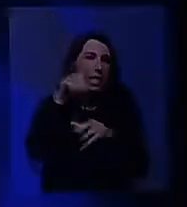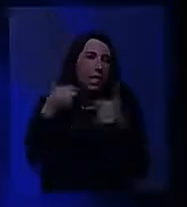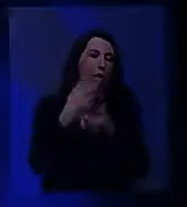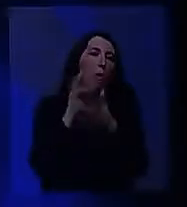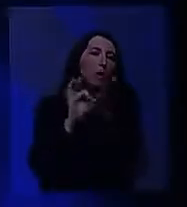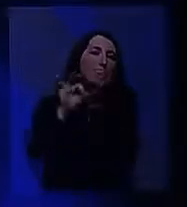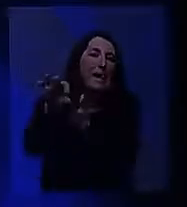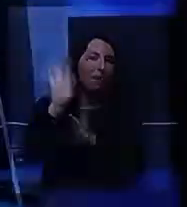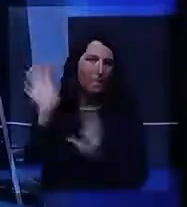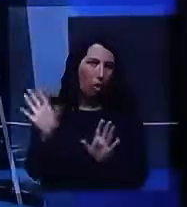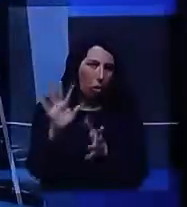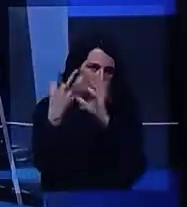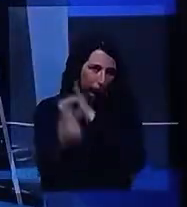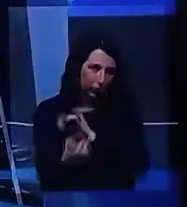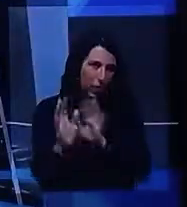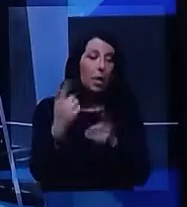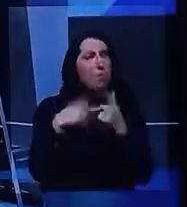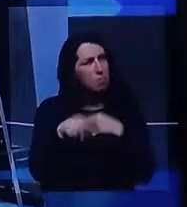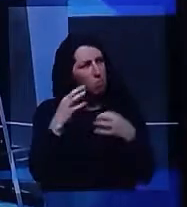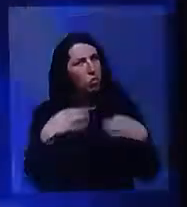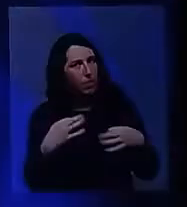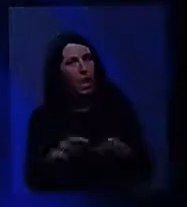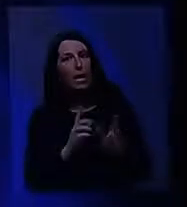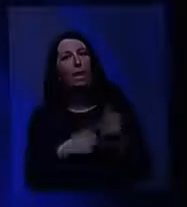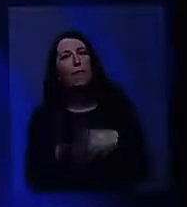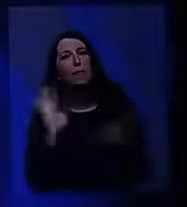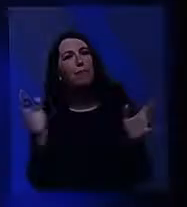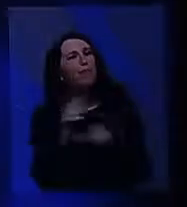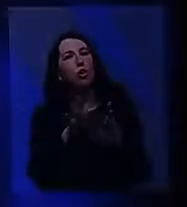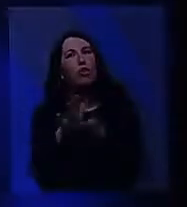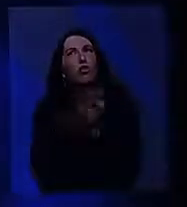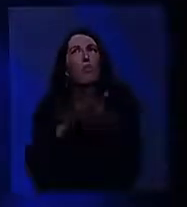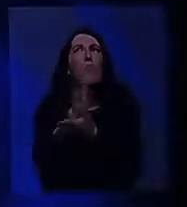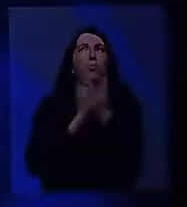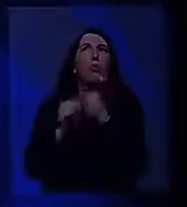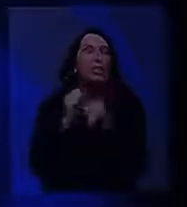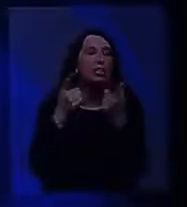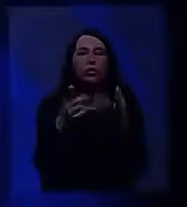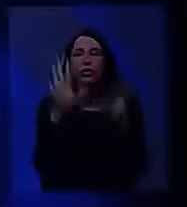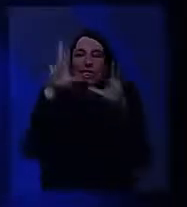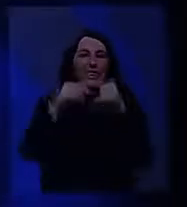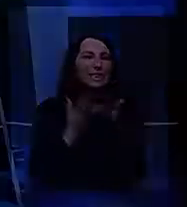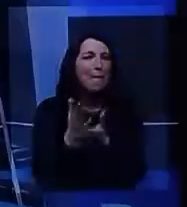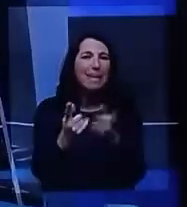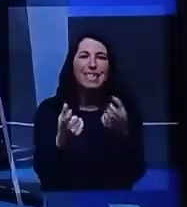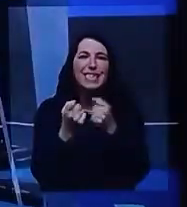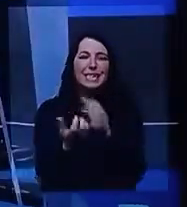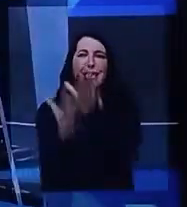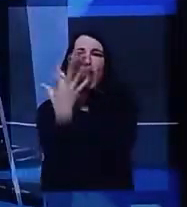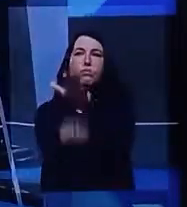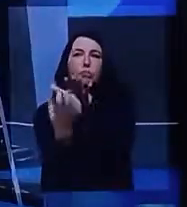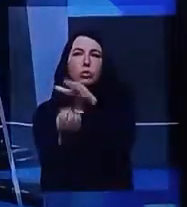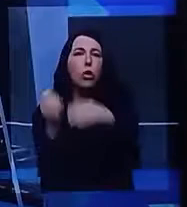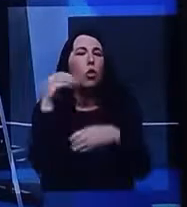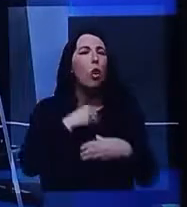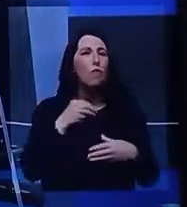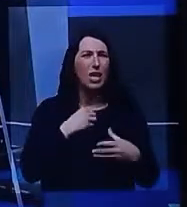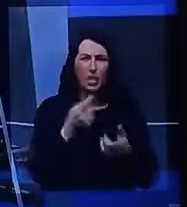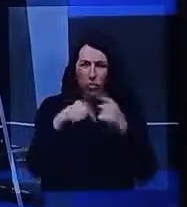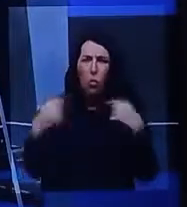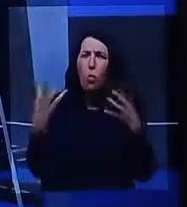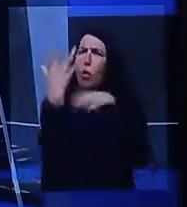servidor, digamos. ¿Cómo aprendemos? Nada no puede soportarse en algo físico. ¿Confías en la nube? ¿Tenés confianza ciega